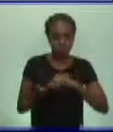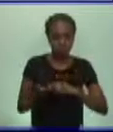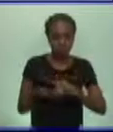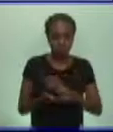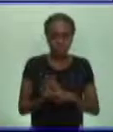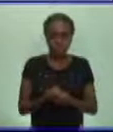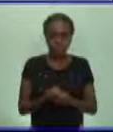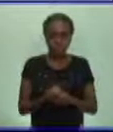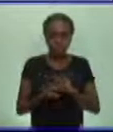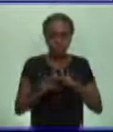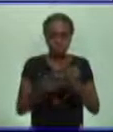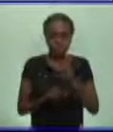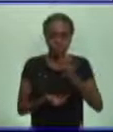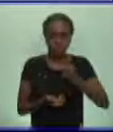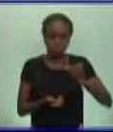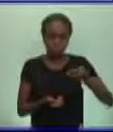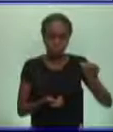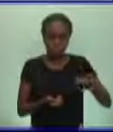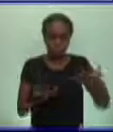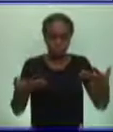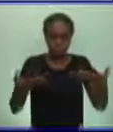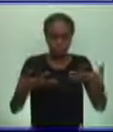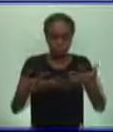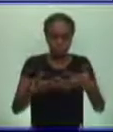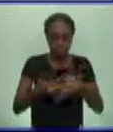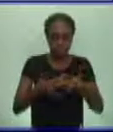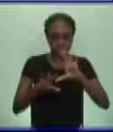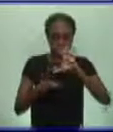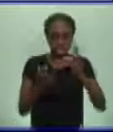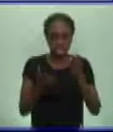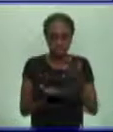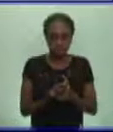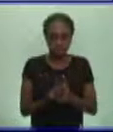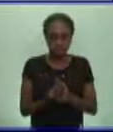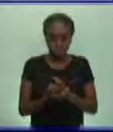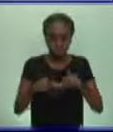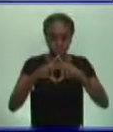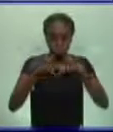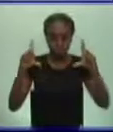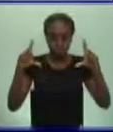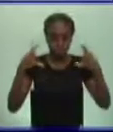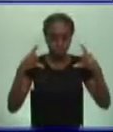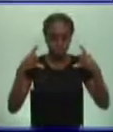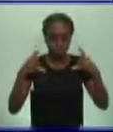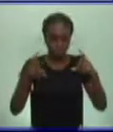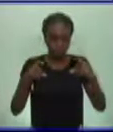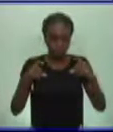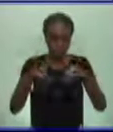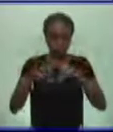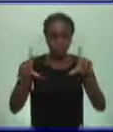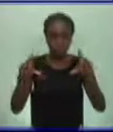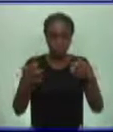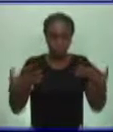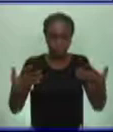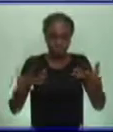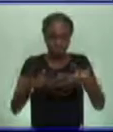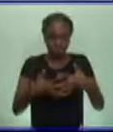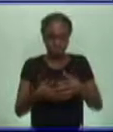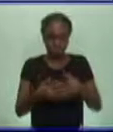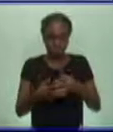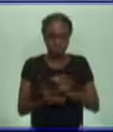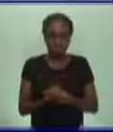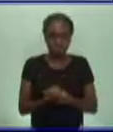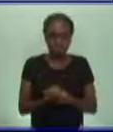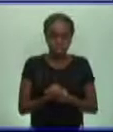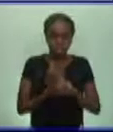de los personajes y establecer relaciones entre las ilustraciones y el contenido de los textos. Las